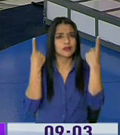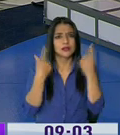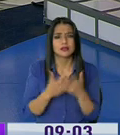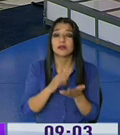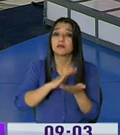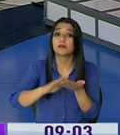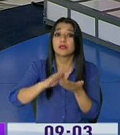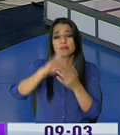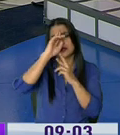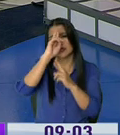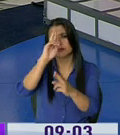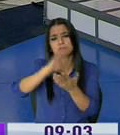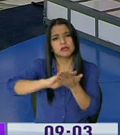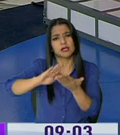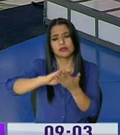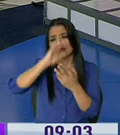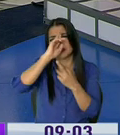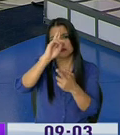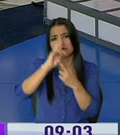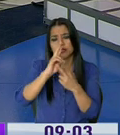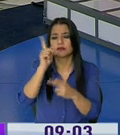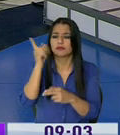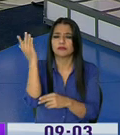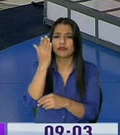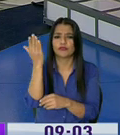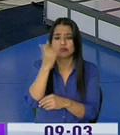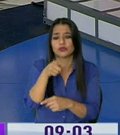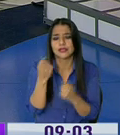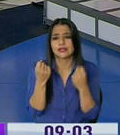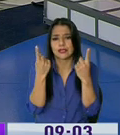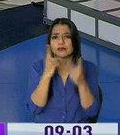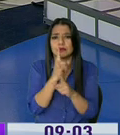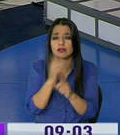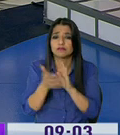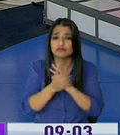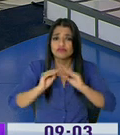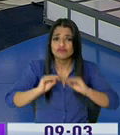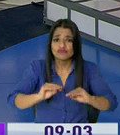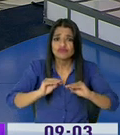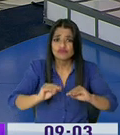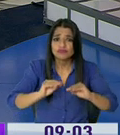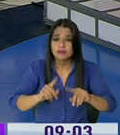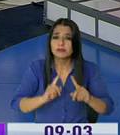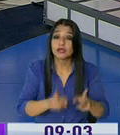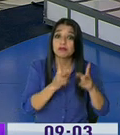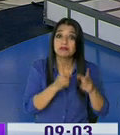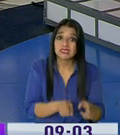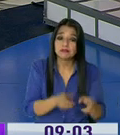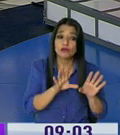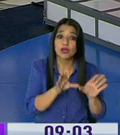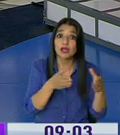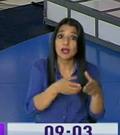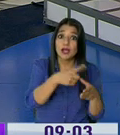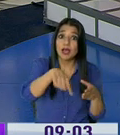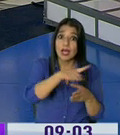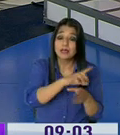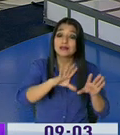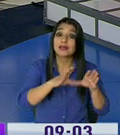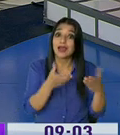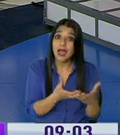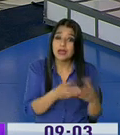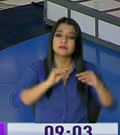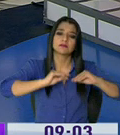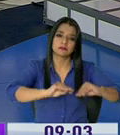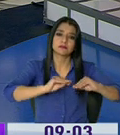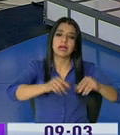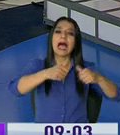respeto a los maestros, yo no soy maestro, ni mucho menos, pero yo entiendo que hay que capacitar, porque no es lo mismo dar clases, perdonen que les diga, en